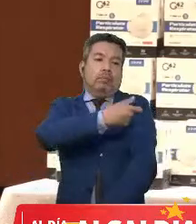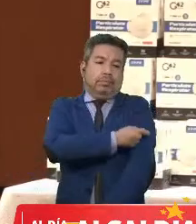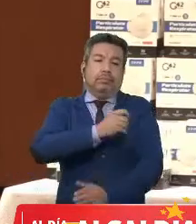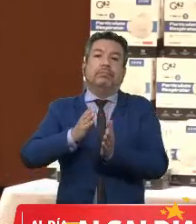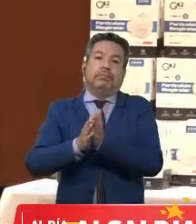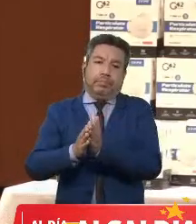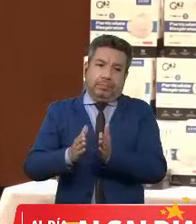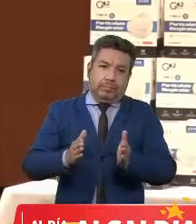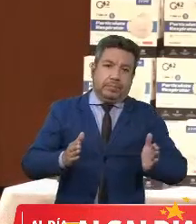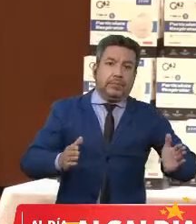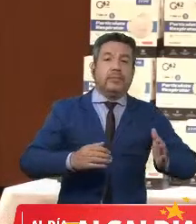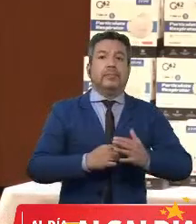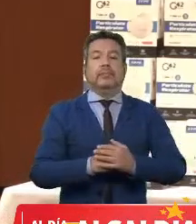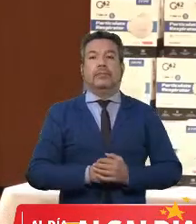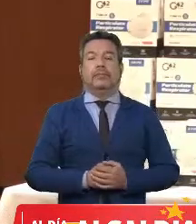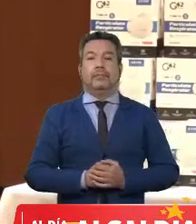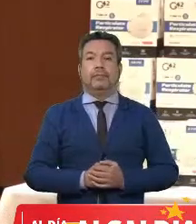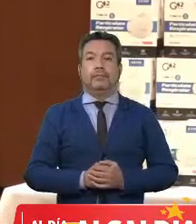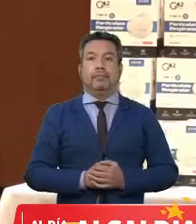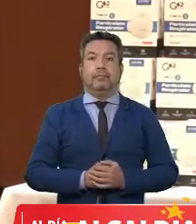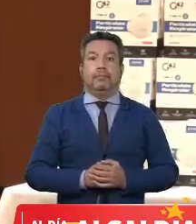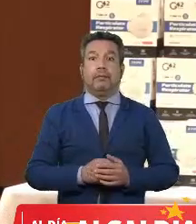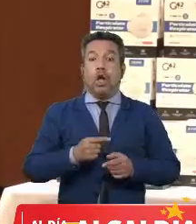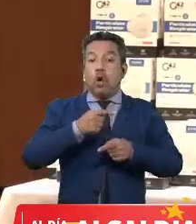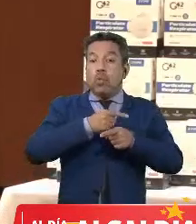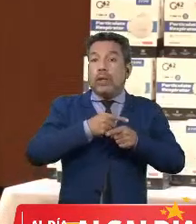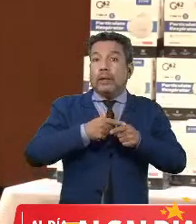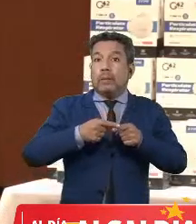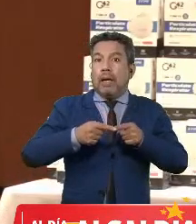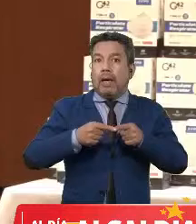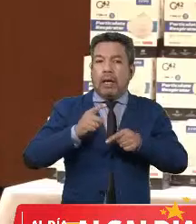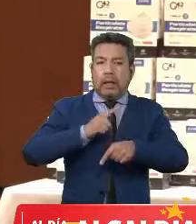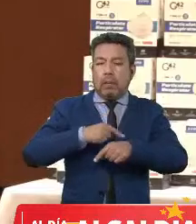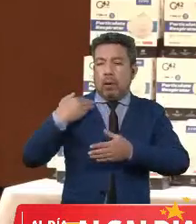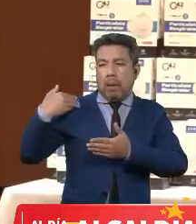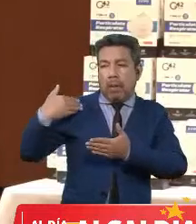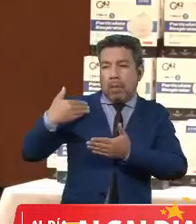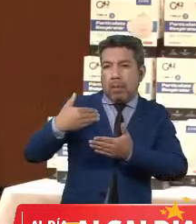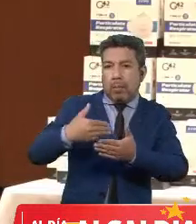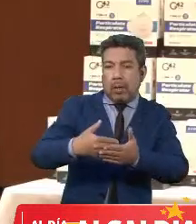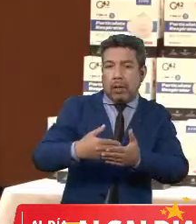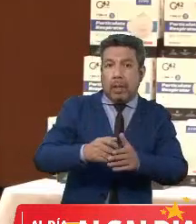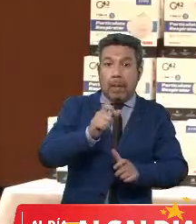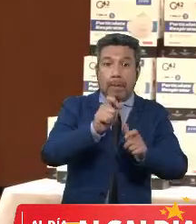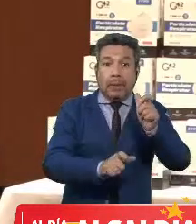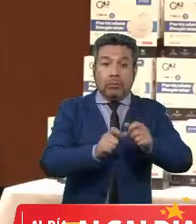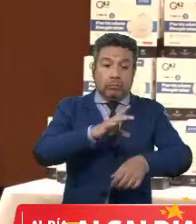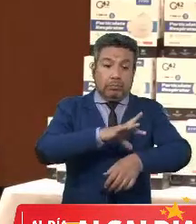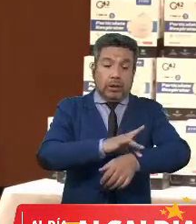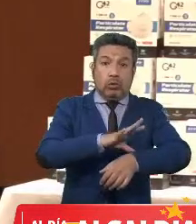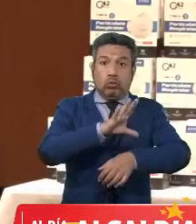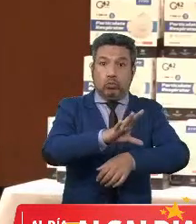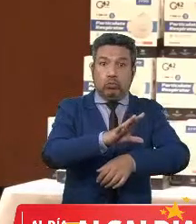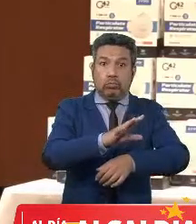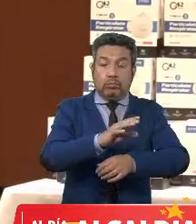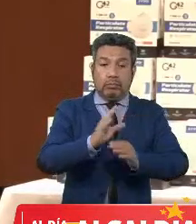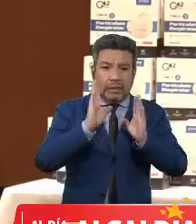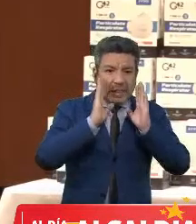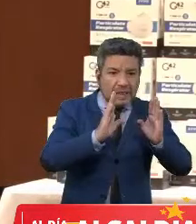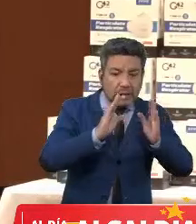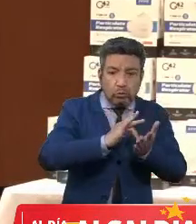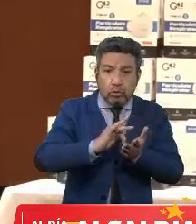dosis. En el transcurso de una semana, todo el personal médico de primera línea en Bogotá